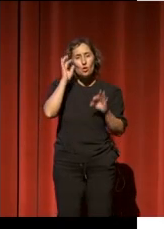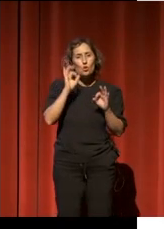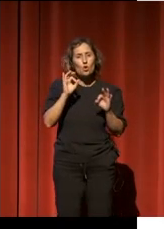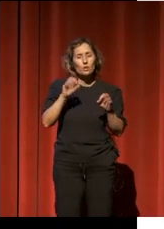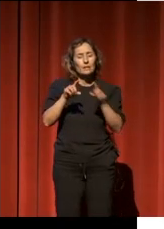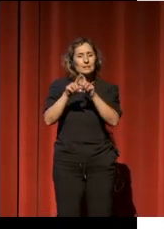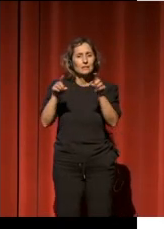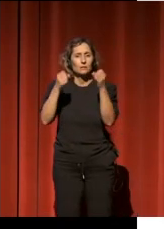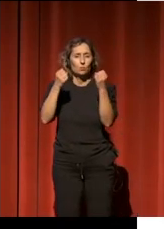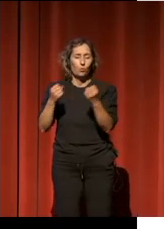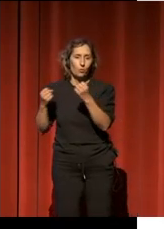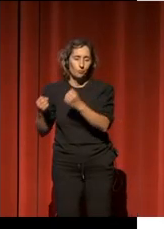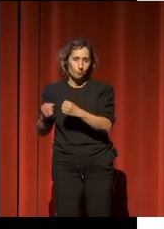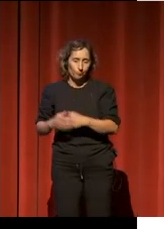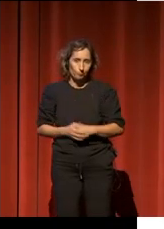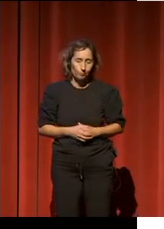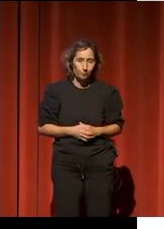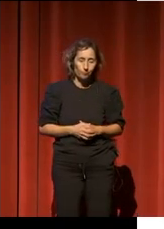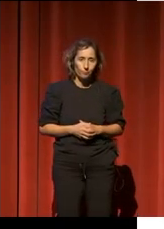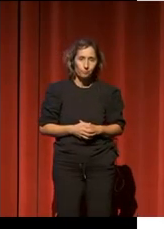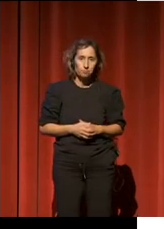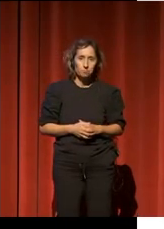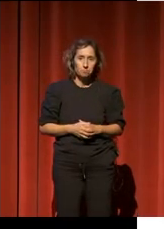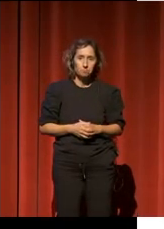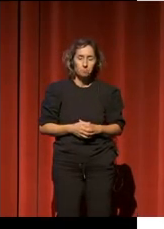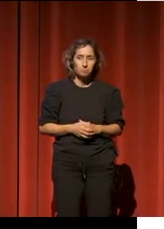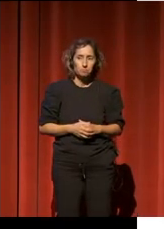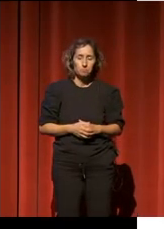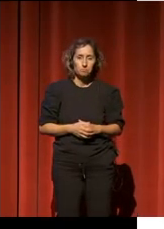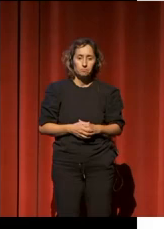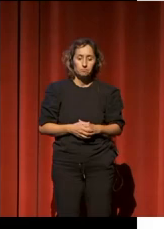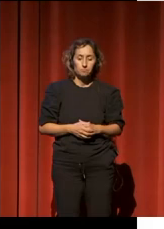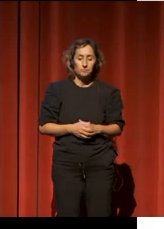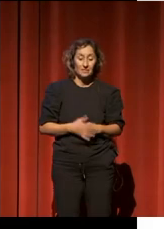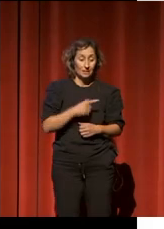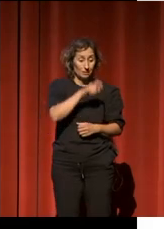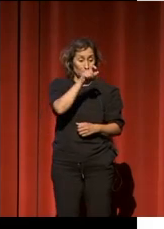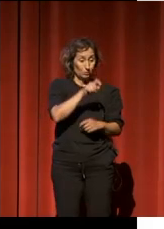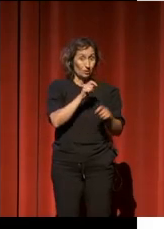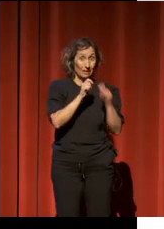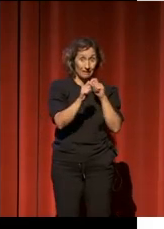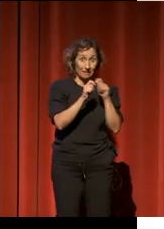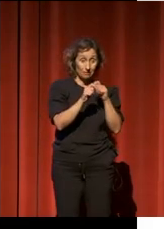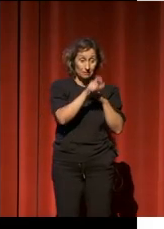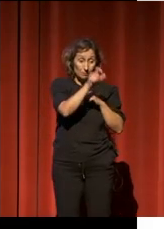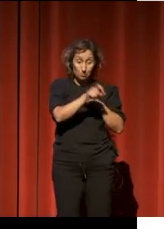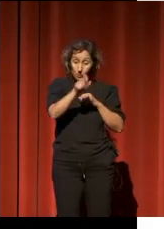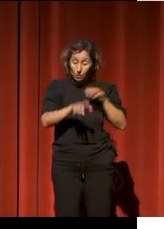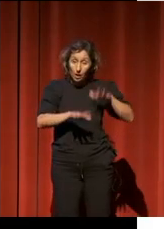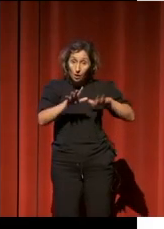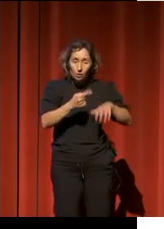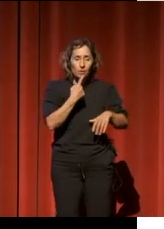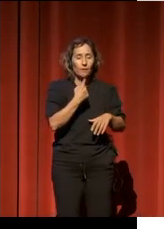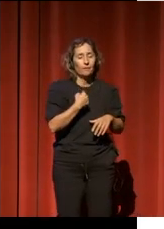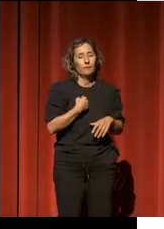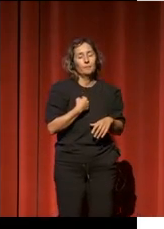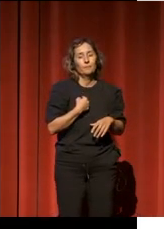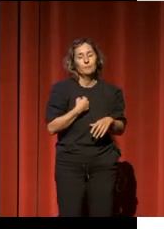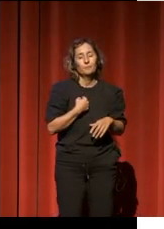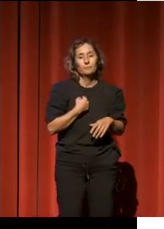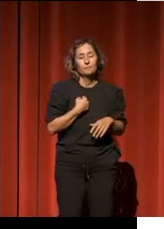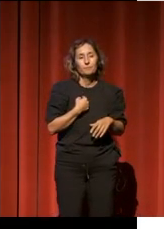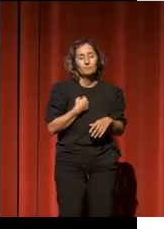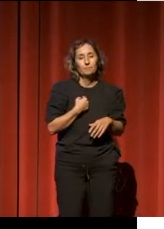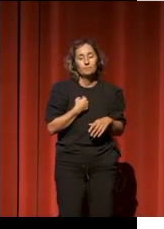e Ah algunas de las personas entrevistadas Ah señalan como la